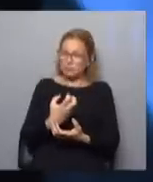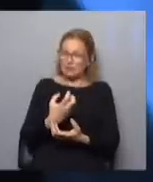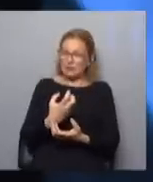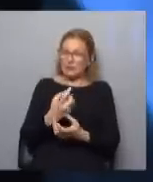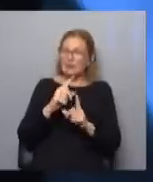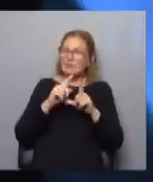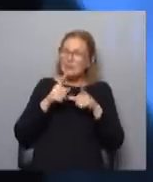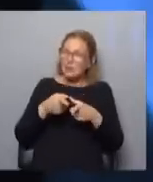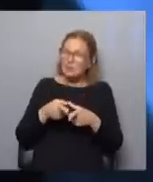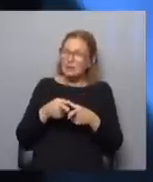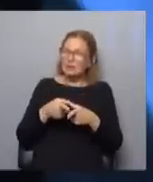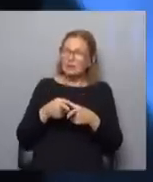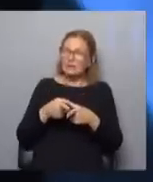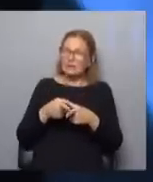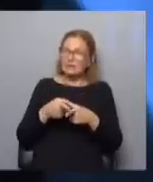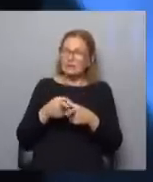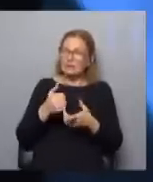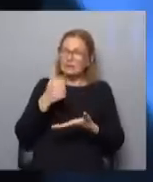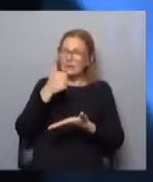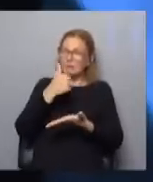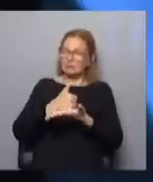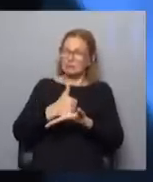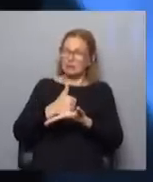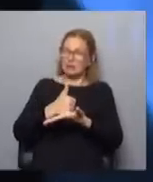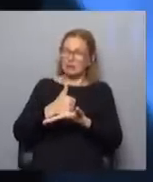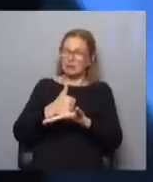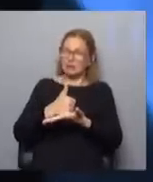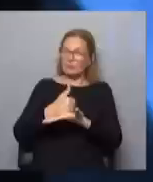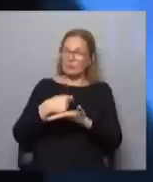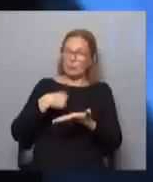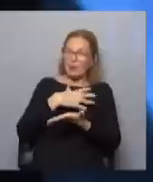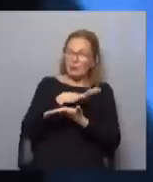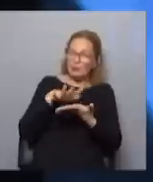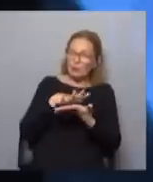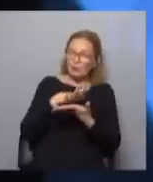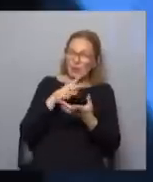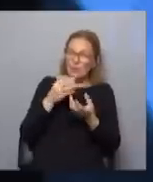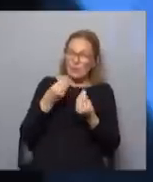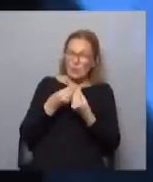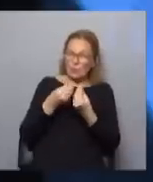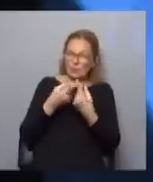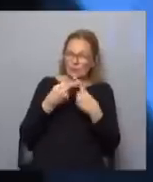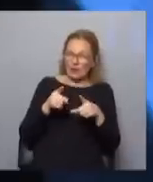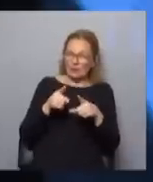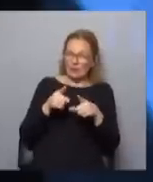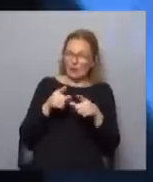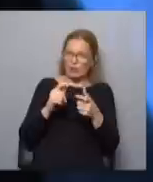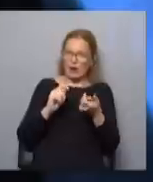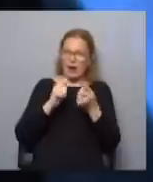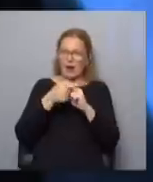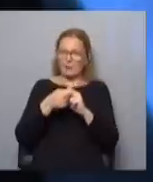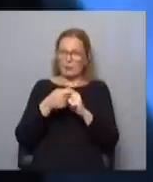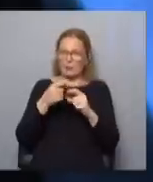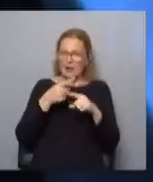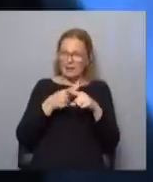d e instalación de una sociedad muy distinta a la que recibimos donde hubo una